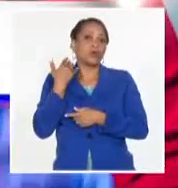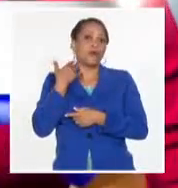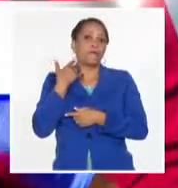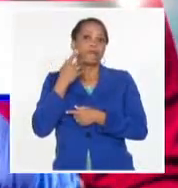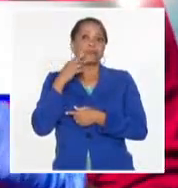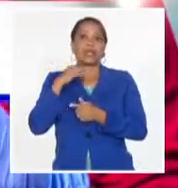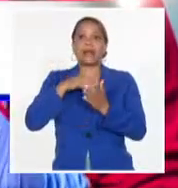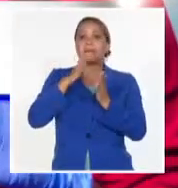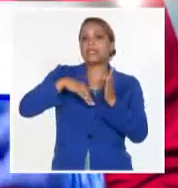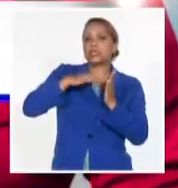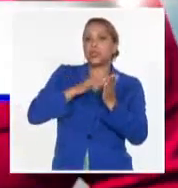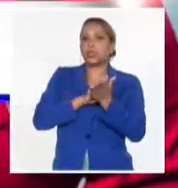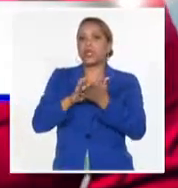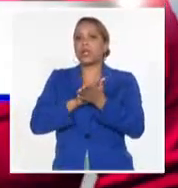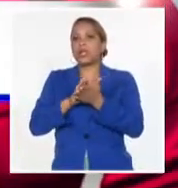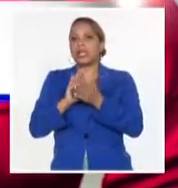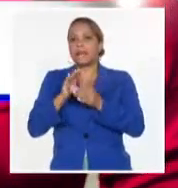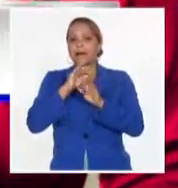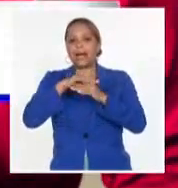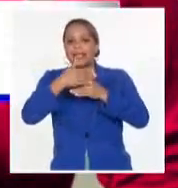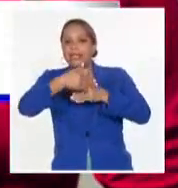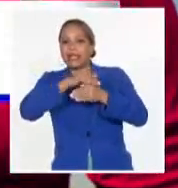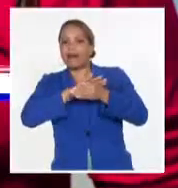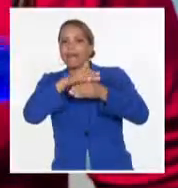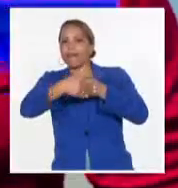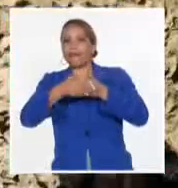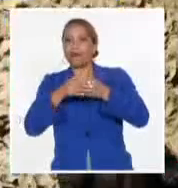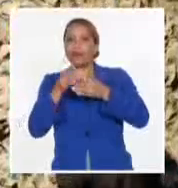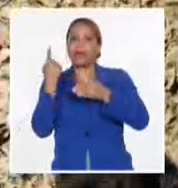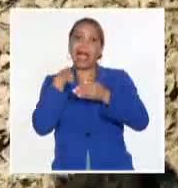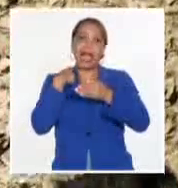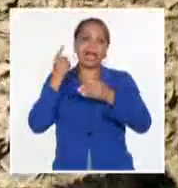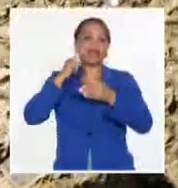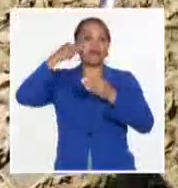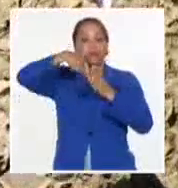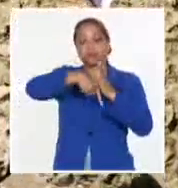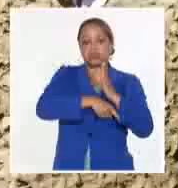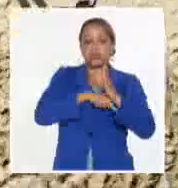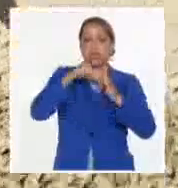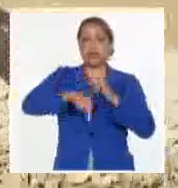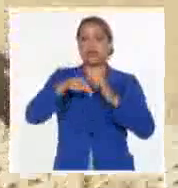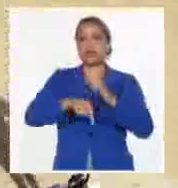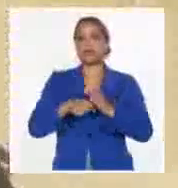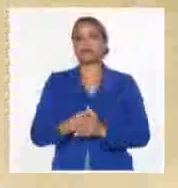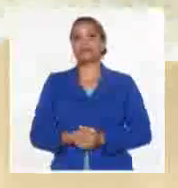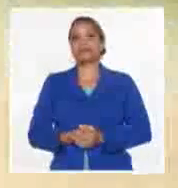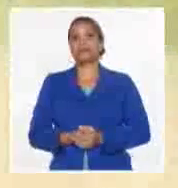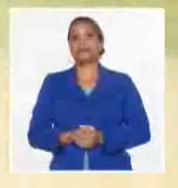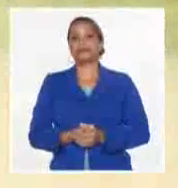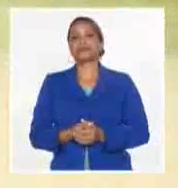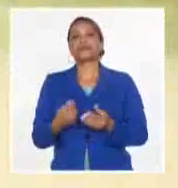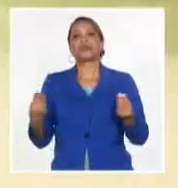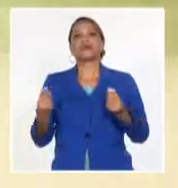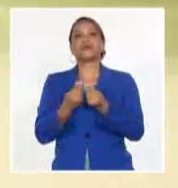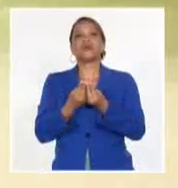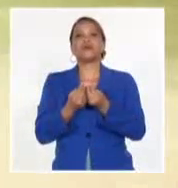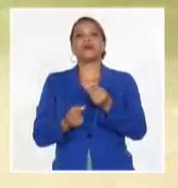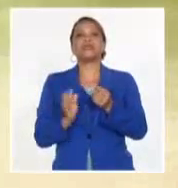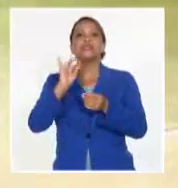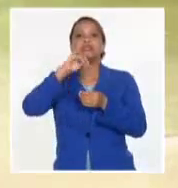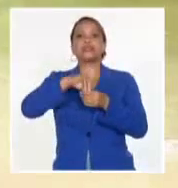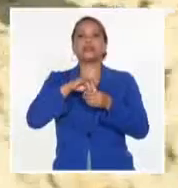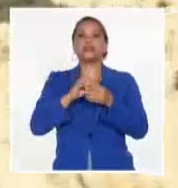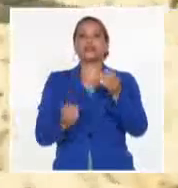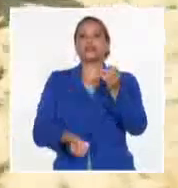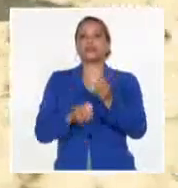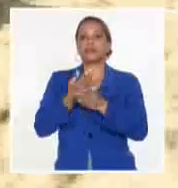pintura, no tienen la parte de afuera, como si llevaran tiempo ahí. A esta labor se sumaron integrantes de la Fundación Antonio Núñez Jiménez